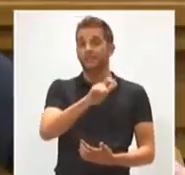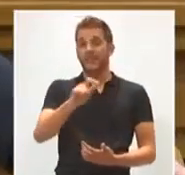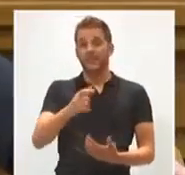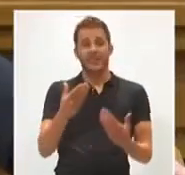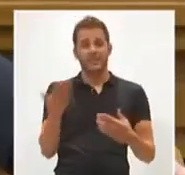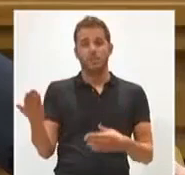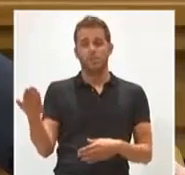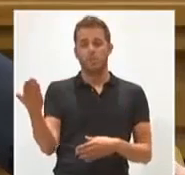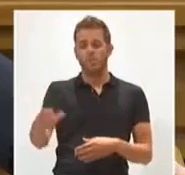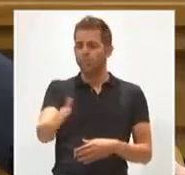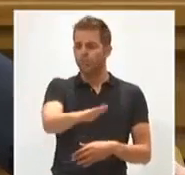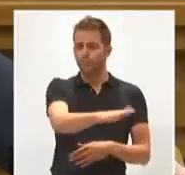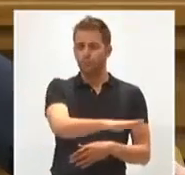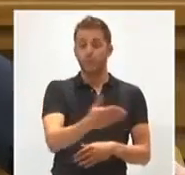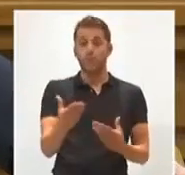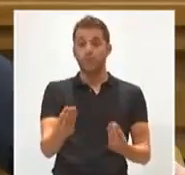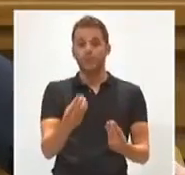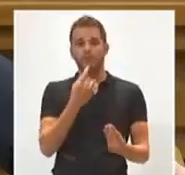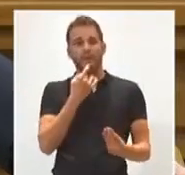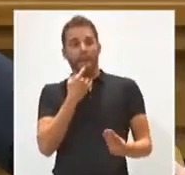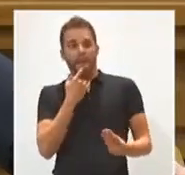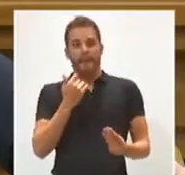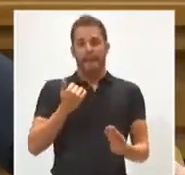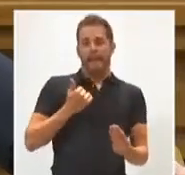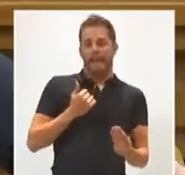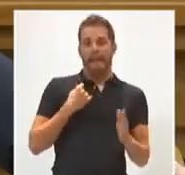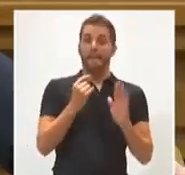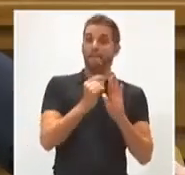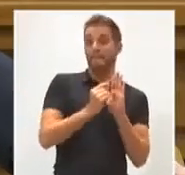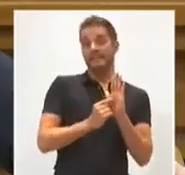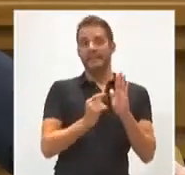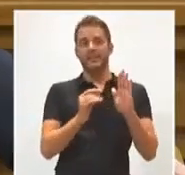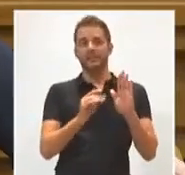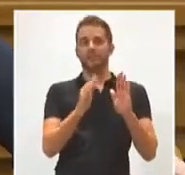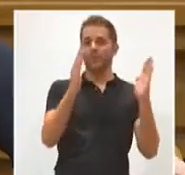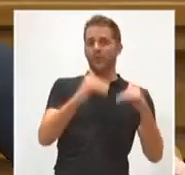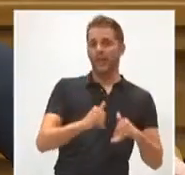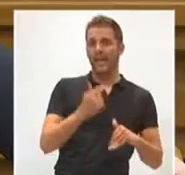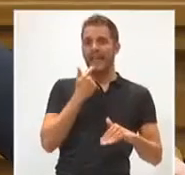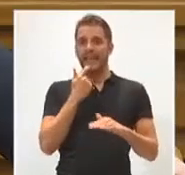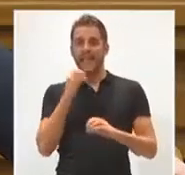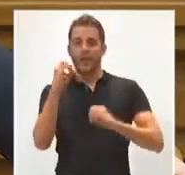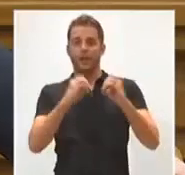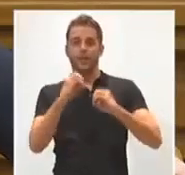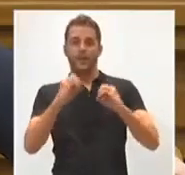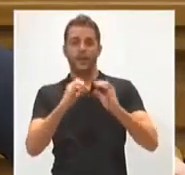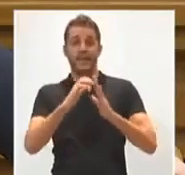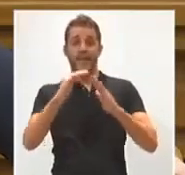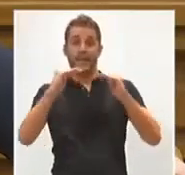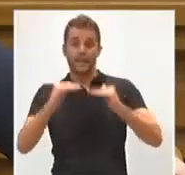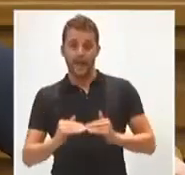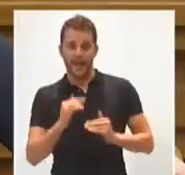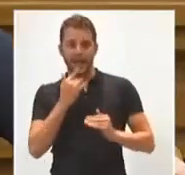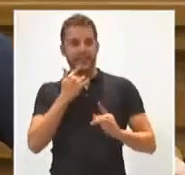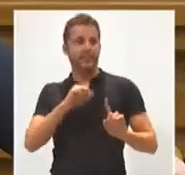gente decían que es que no se toman medidas pero que cuando empieza a bajar el índice dicen que es que somos opresores poco más o